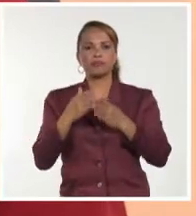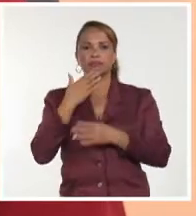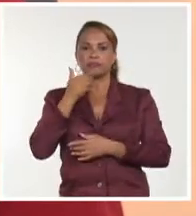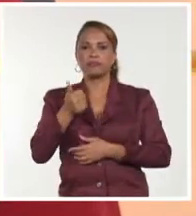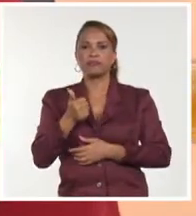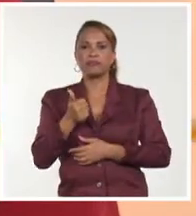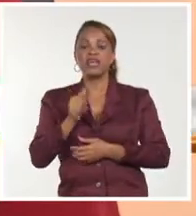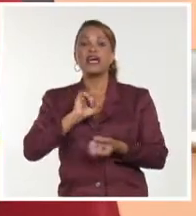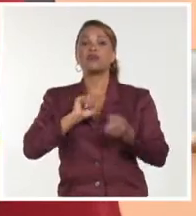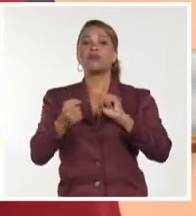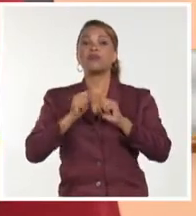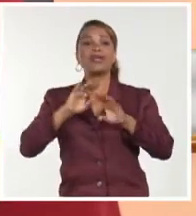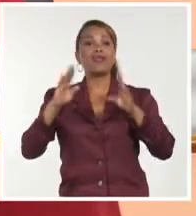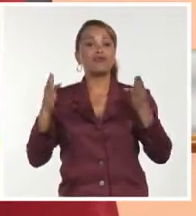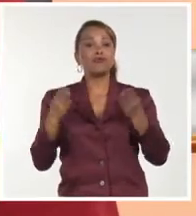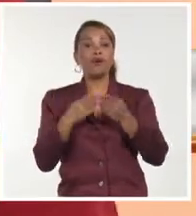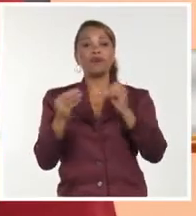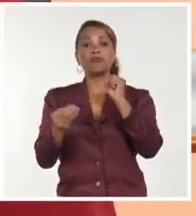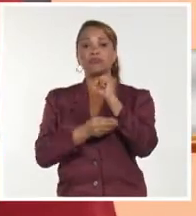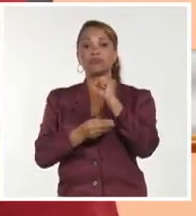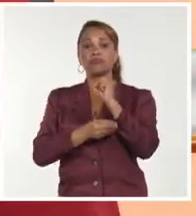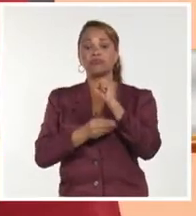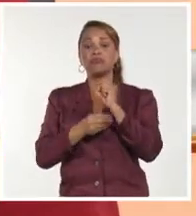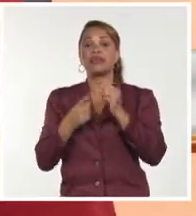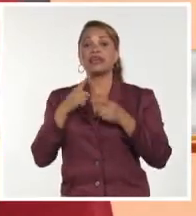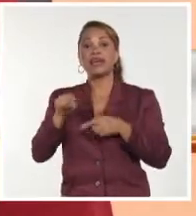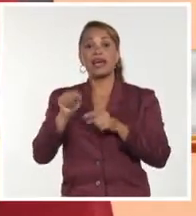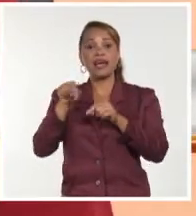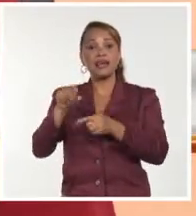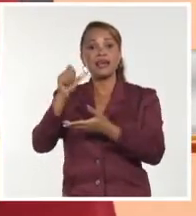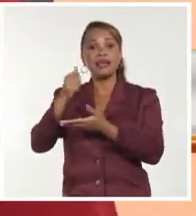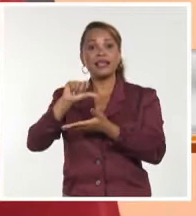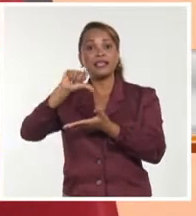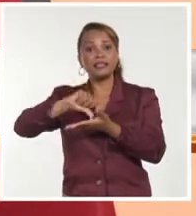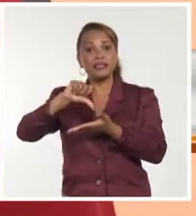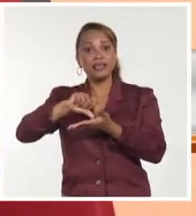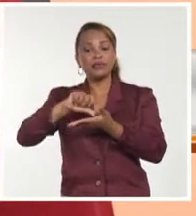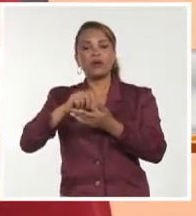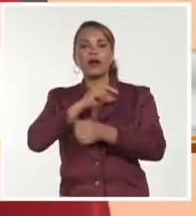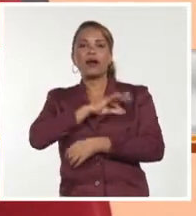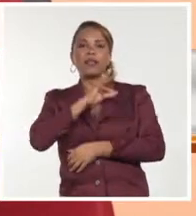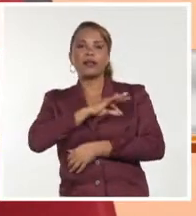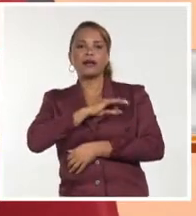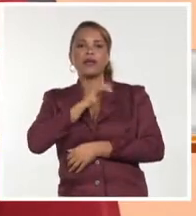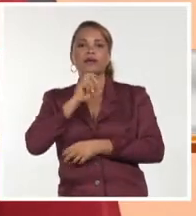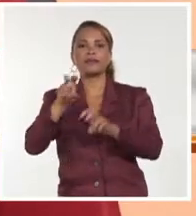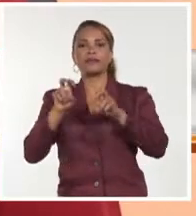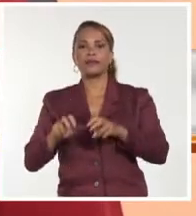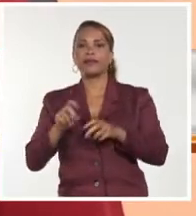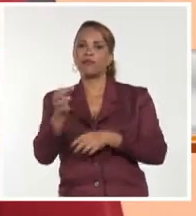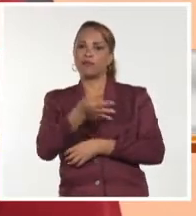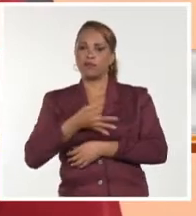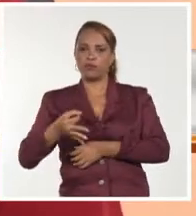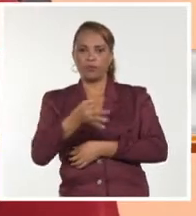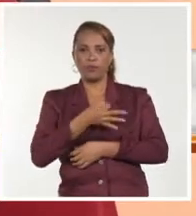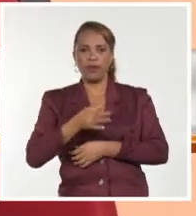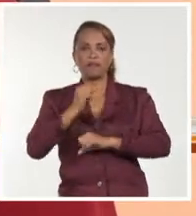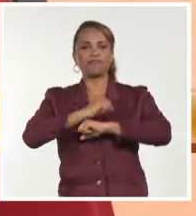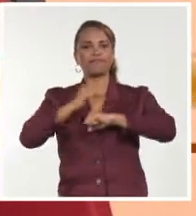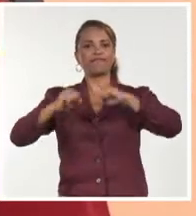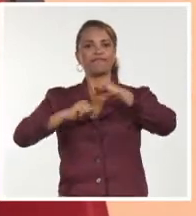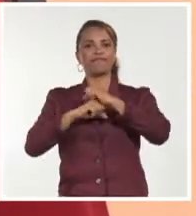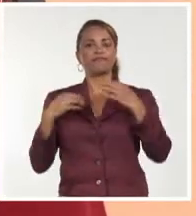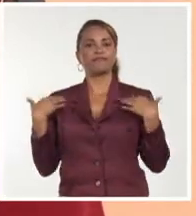las potencialidades que va a brindar este centro a los delegados de la Asamblea Municipal, a la estructura,